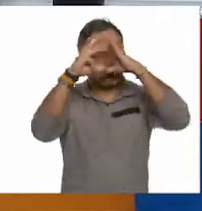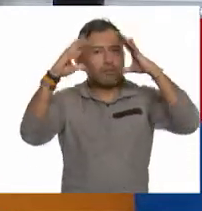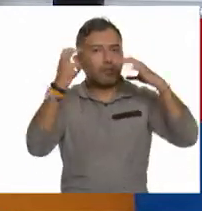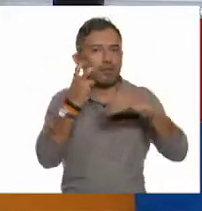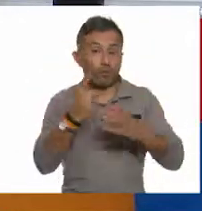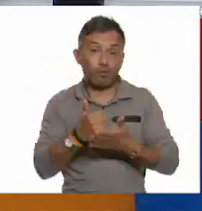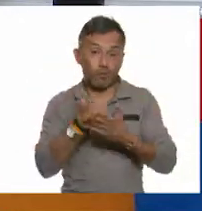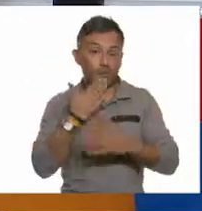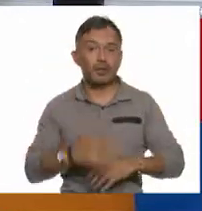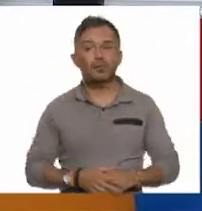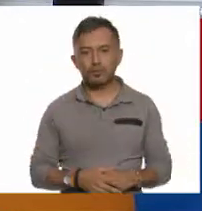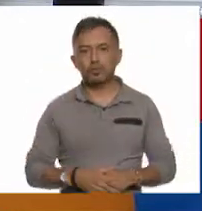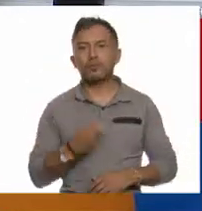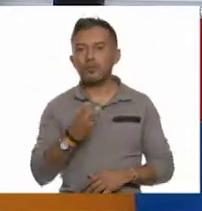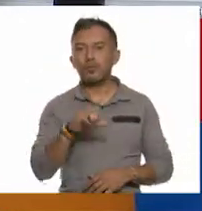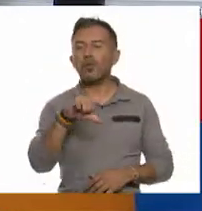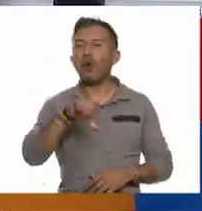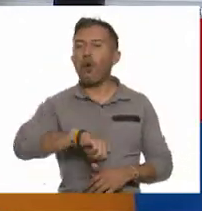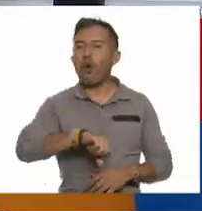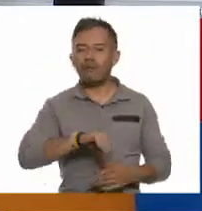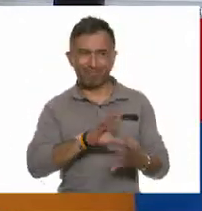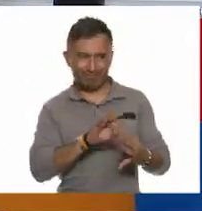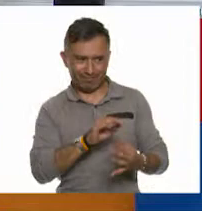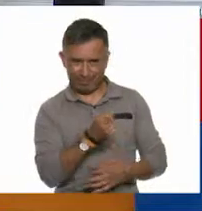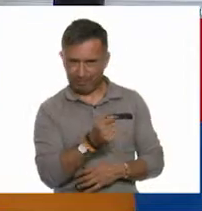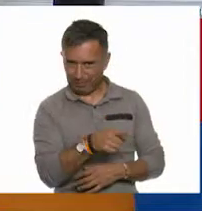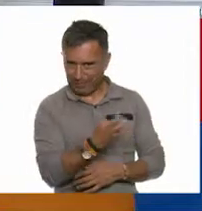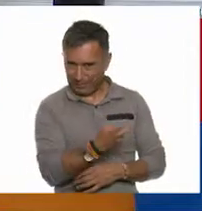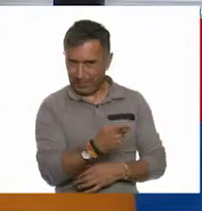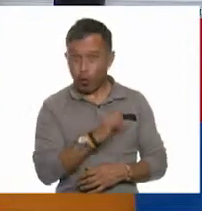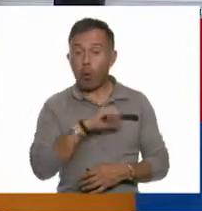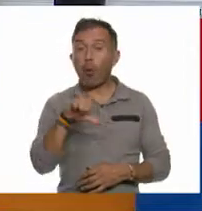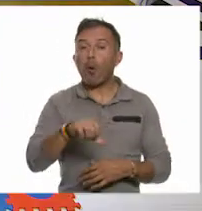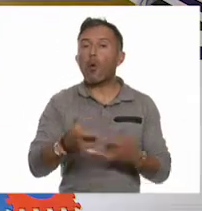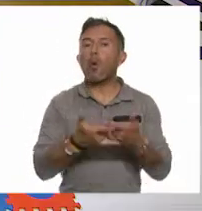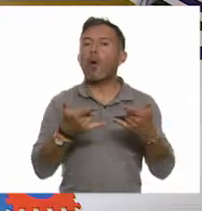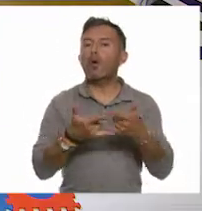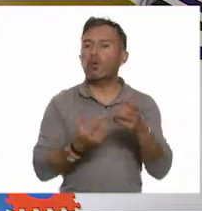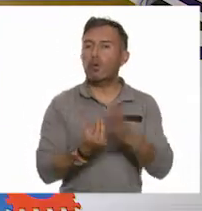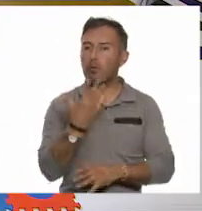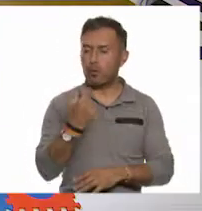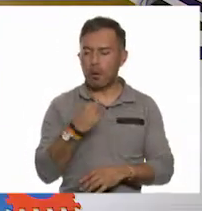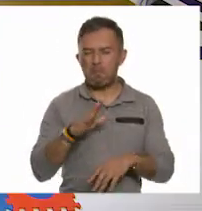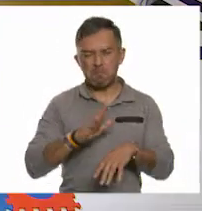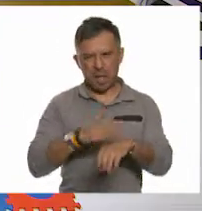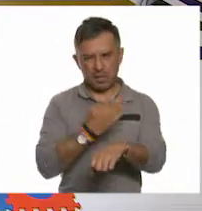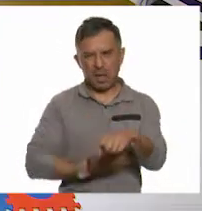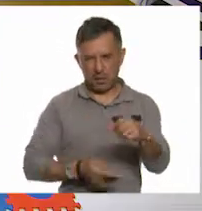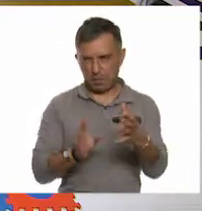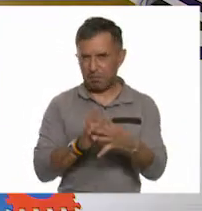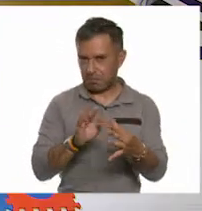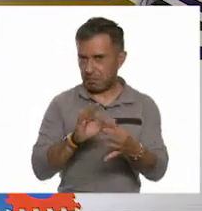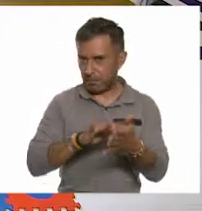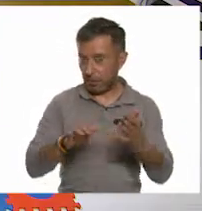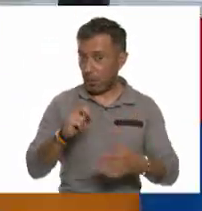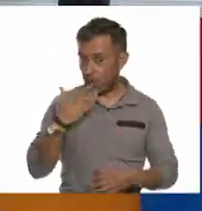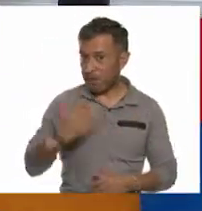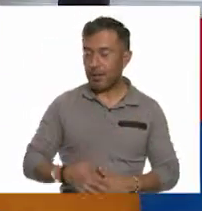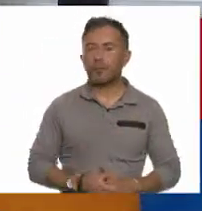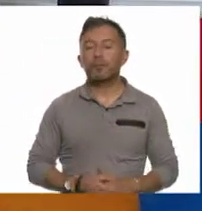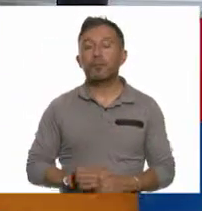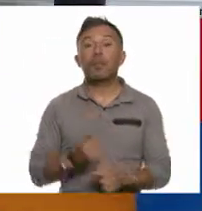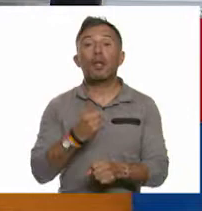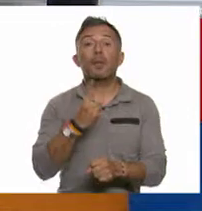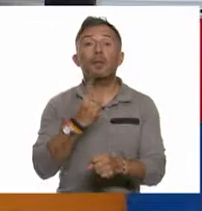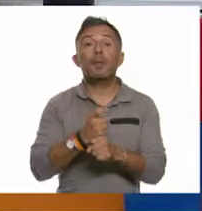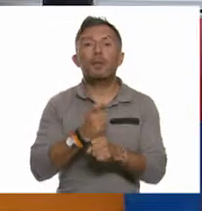sí, así como lo dices, hoy vamos a leer un cuento nuevo. Pero de eso vamos a hablar un poquito más adelante. Muy bien. La verdad es que primero